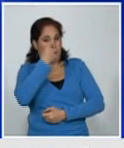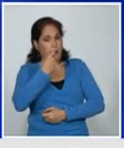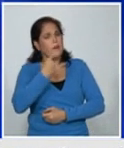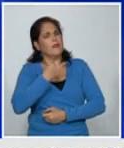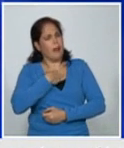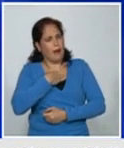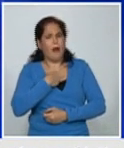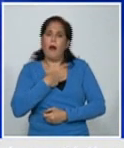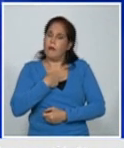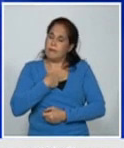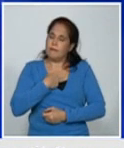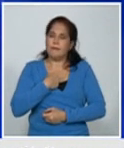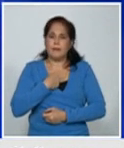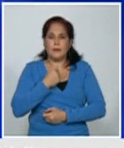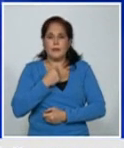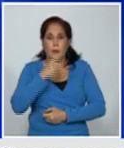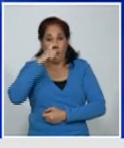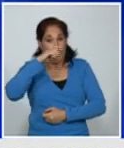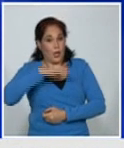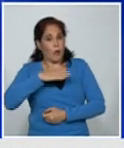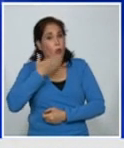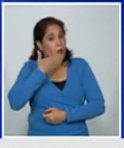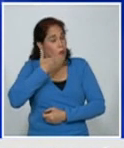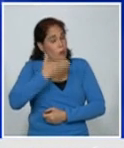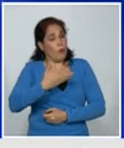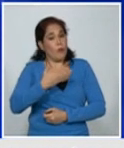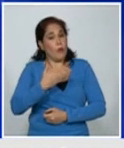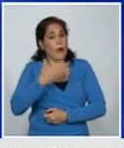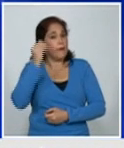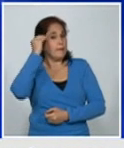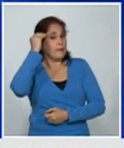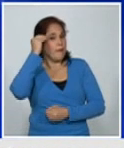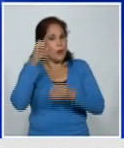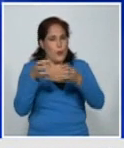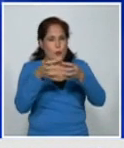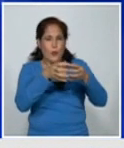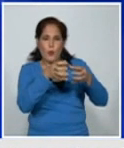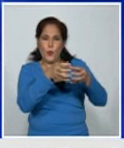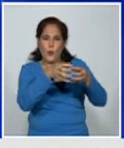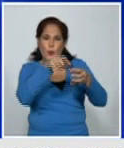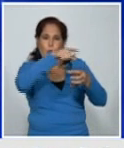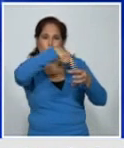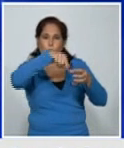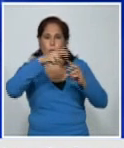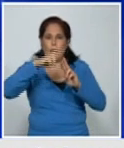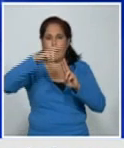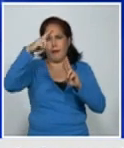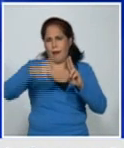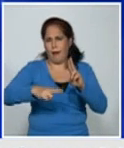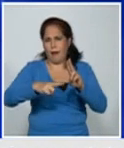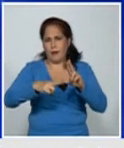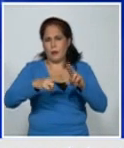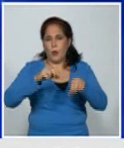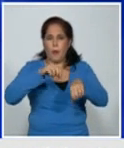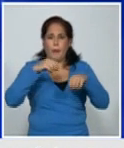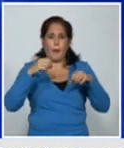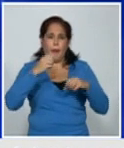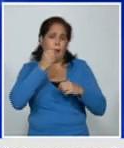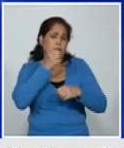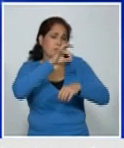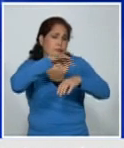un reconocimiento que creo que es bueno hacerlo extensivo. A la Colmenita. A Tin Cremata, a la Colmenita y